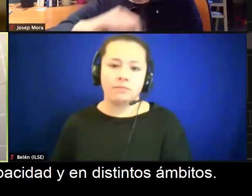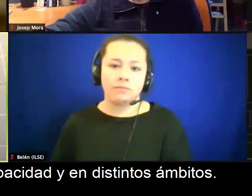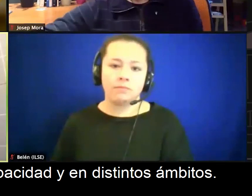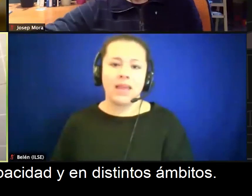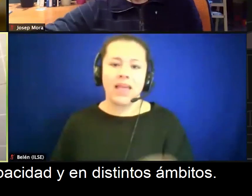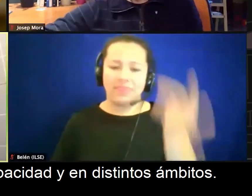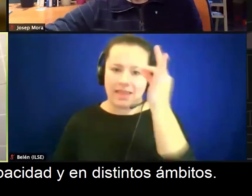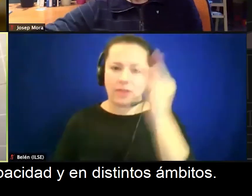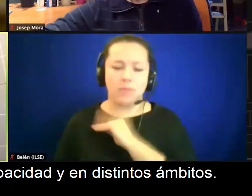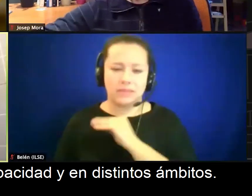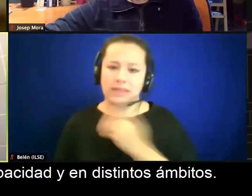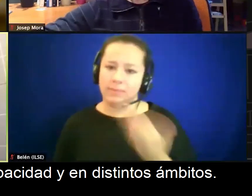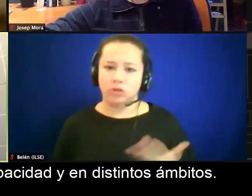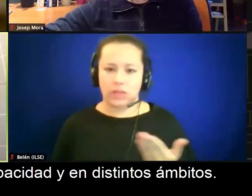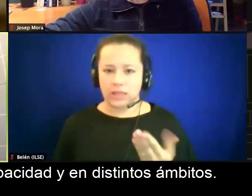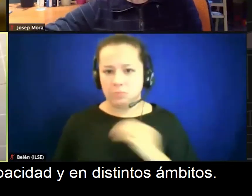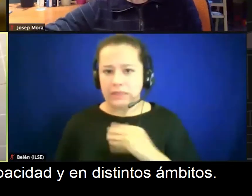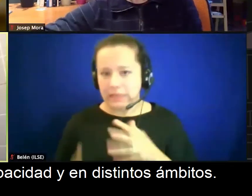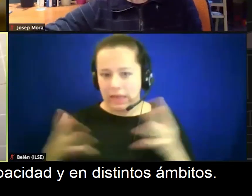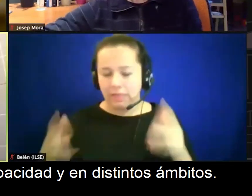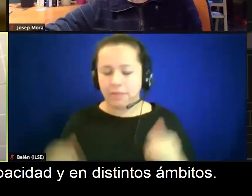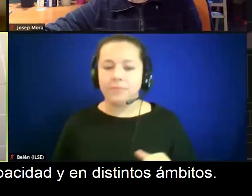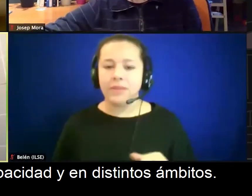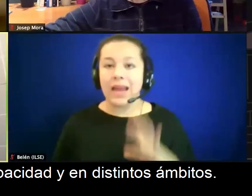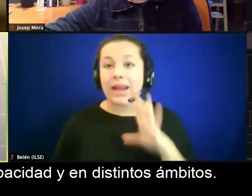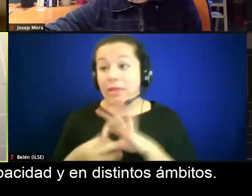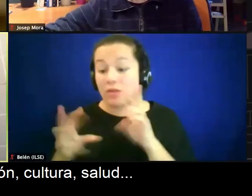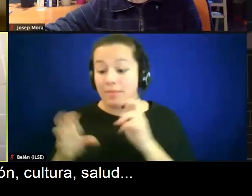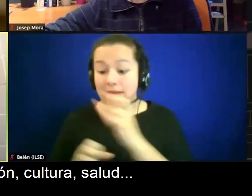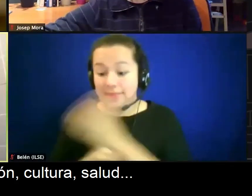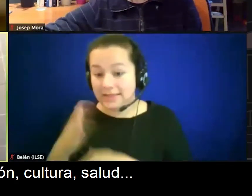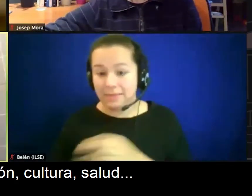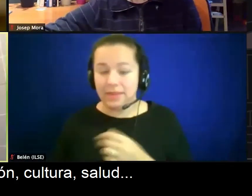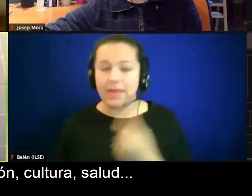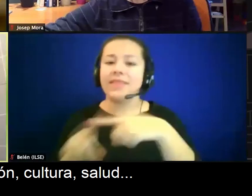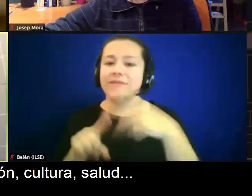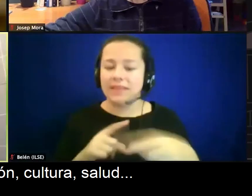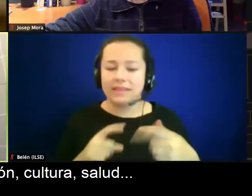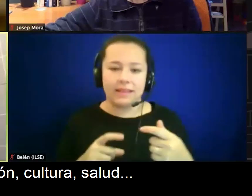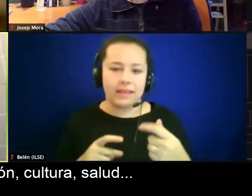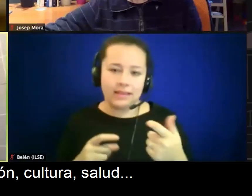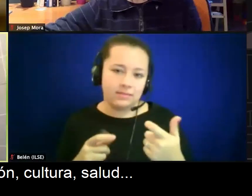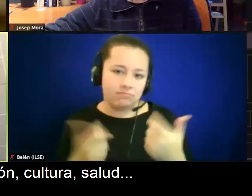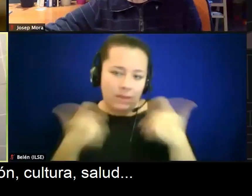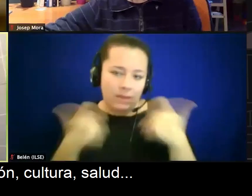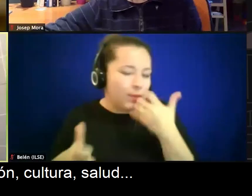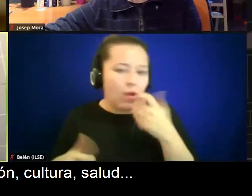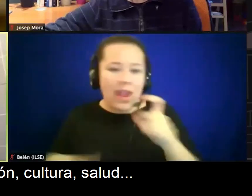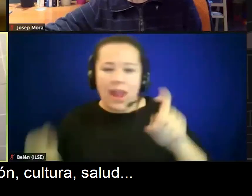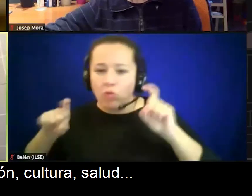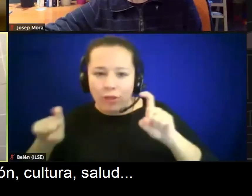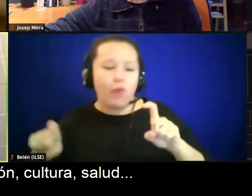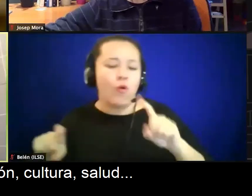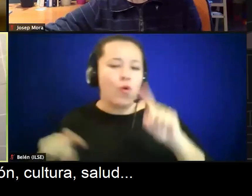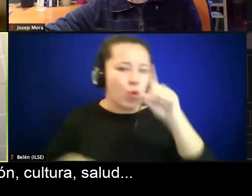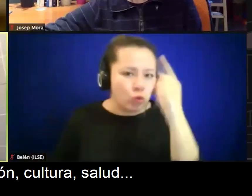Relacionadas con la discapacidad y en distintos ámbitos, desde educación, cultura, salud.